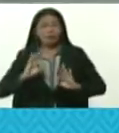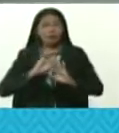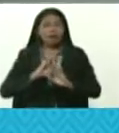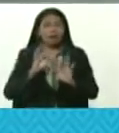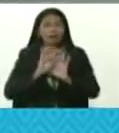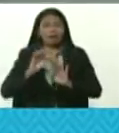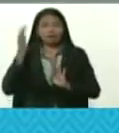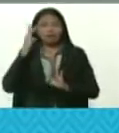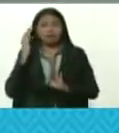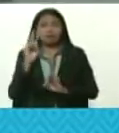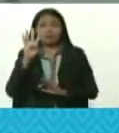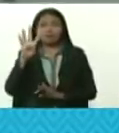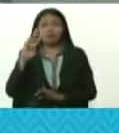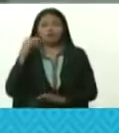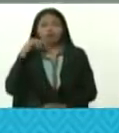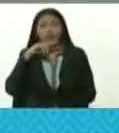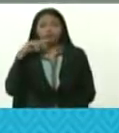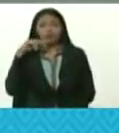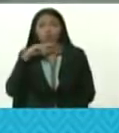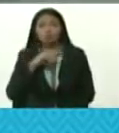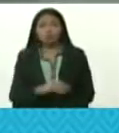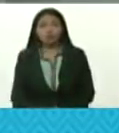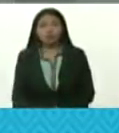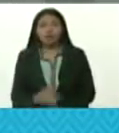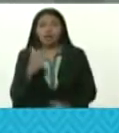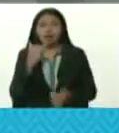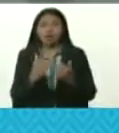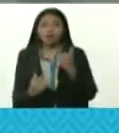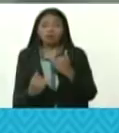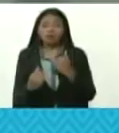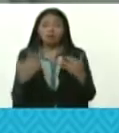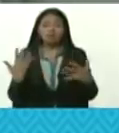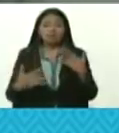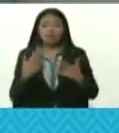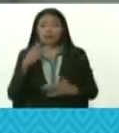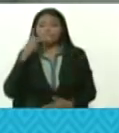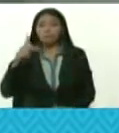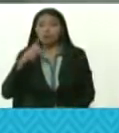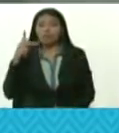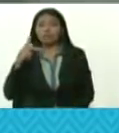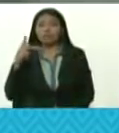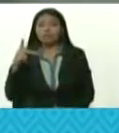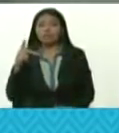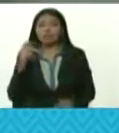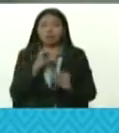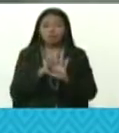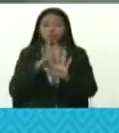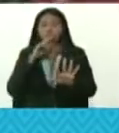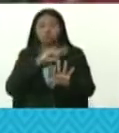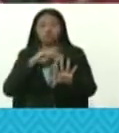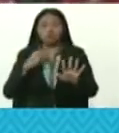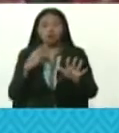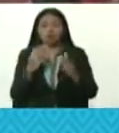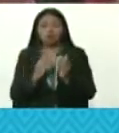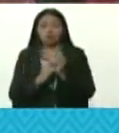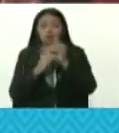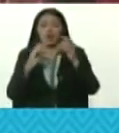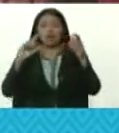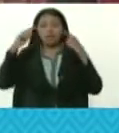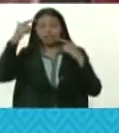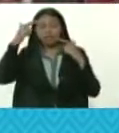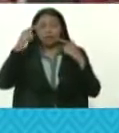sabía, 4 de octubre, que era el último acto político de masas de nuestro comandante Chávez en